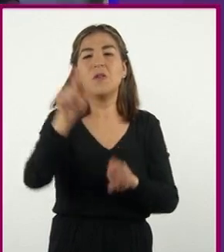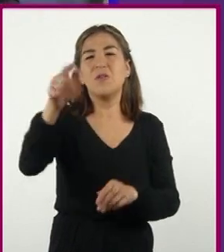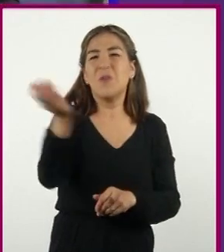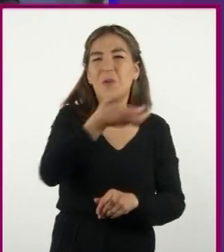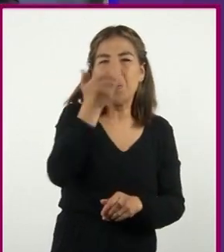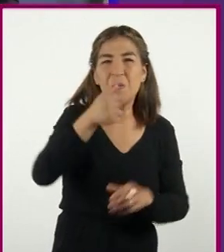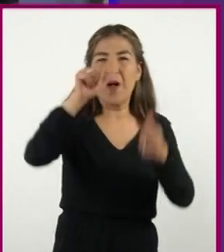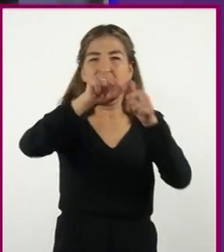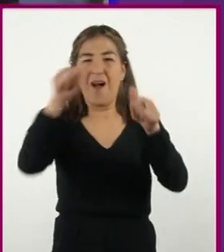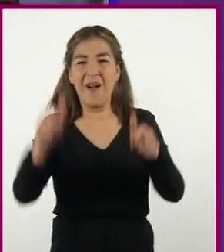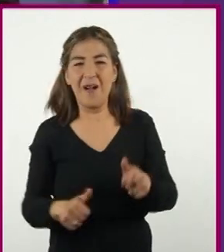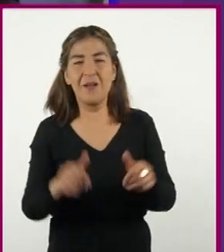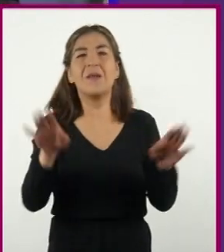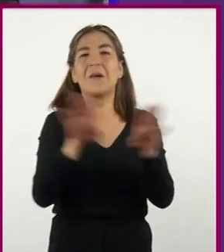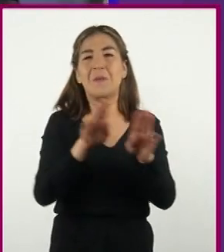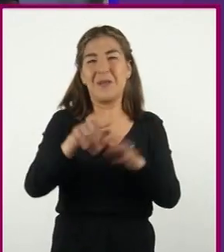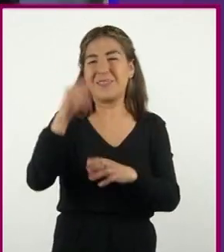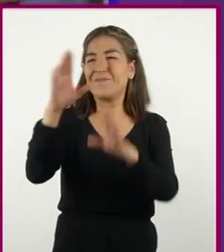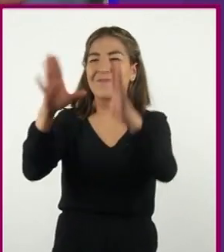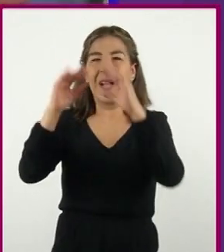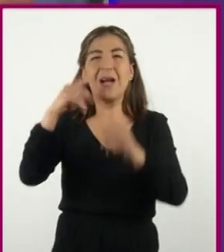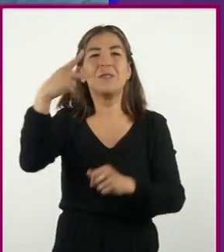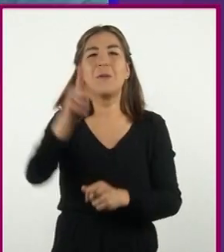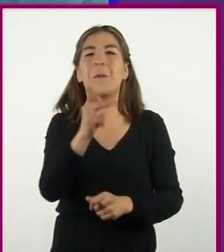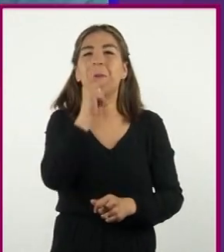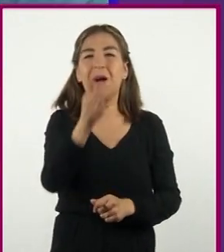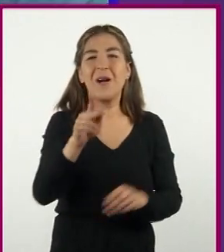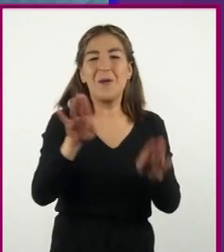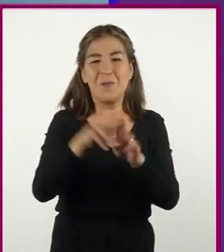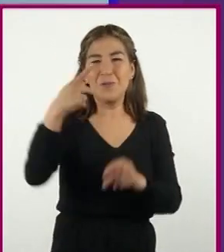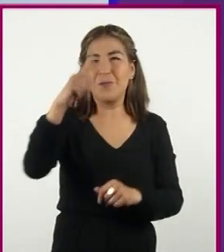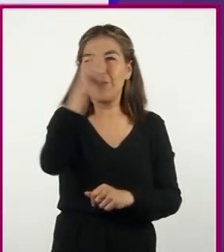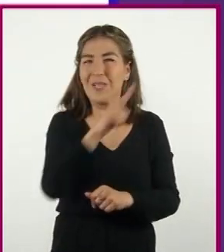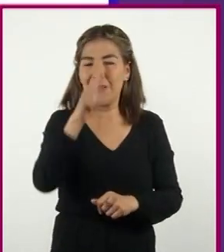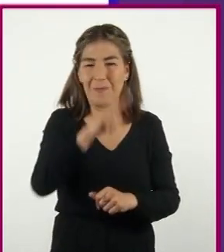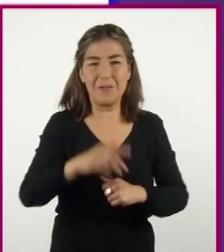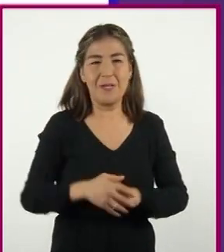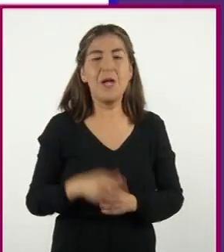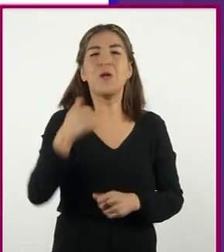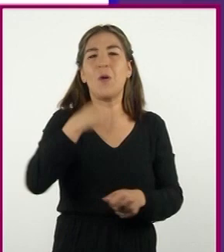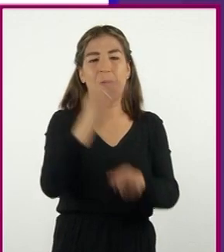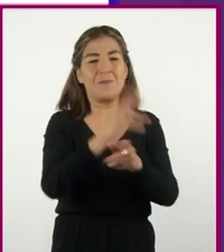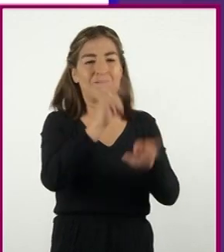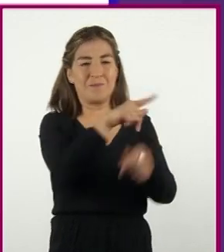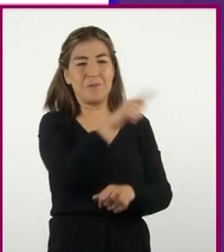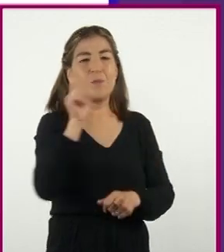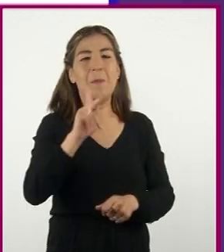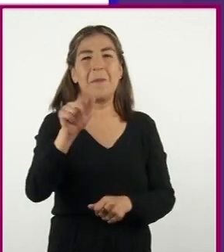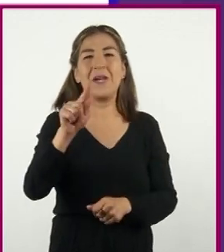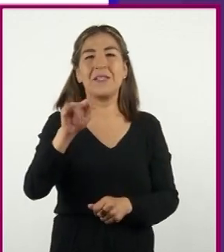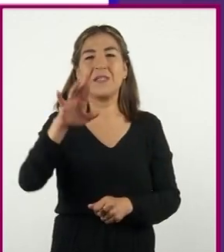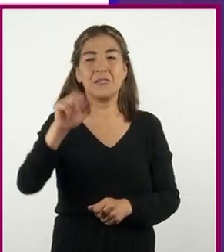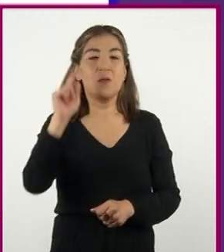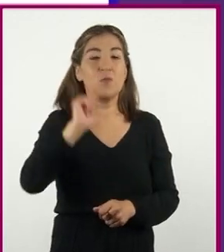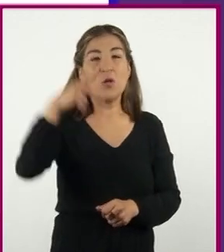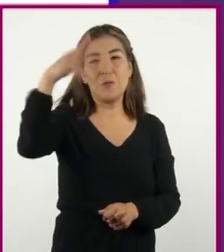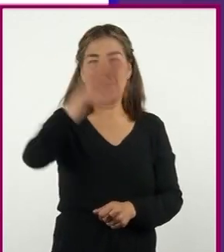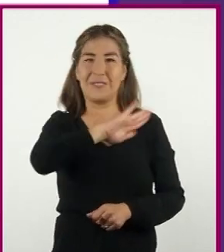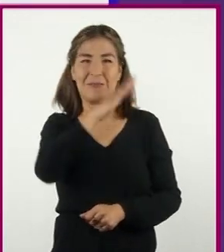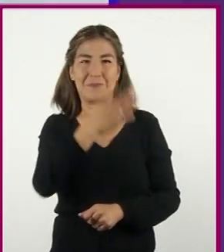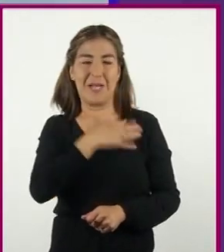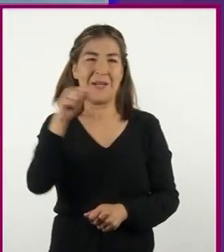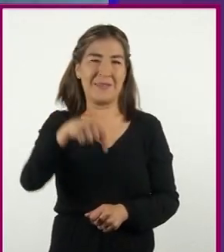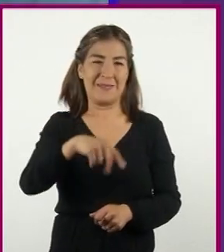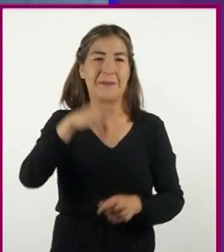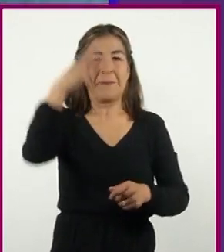arte. Le pediré que me enseñe algunas palabras en su lengua. Yo hablaré con Patricia, una alumna de la comunidad española en México.